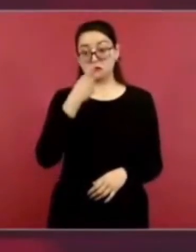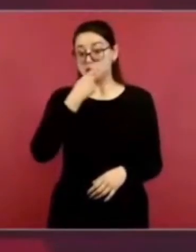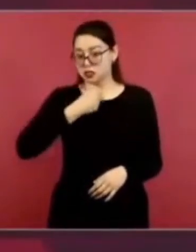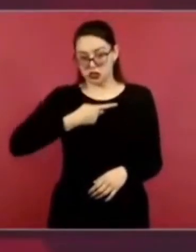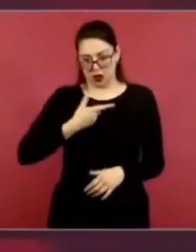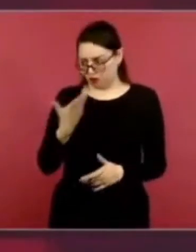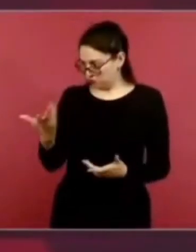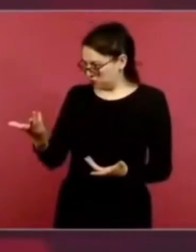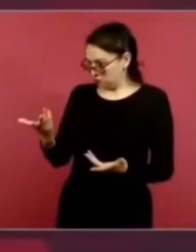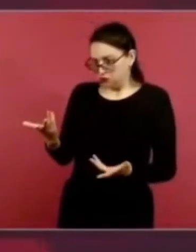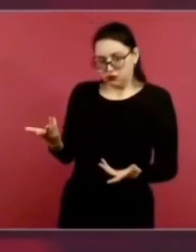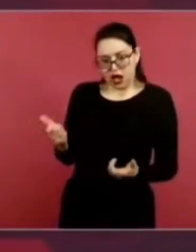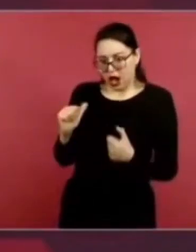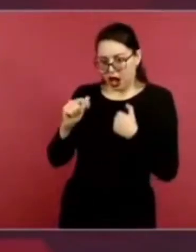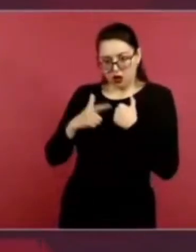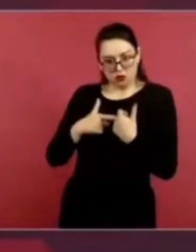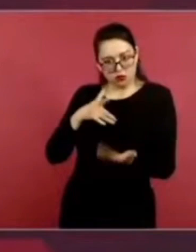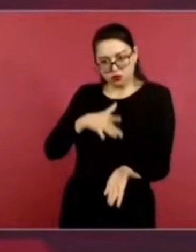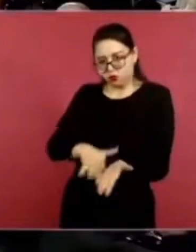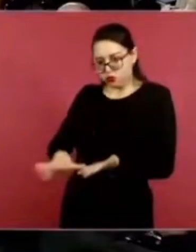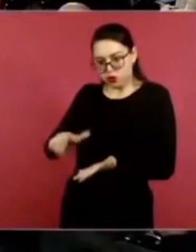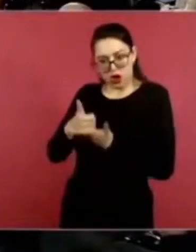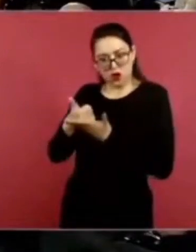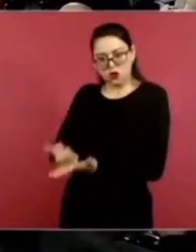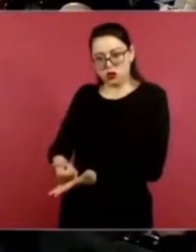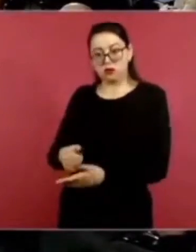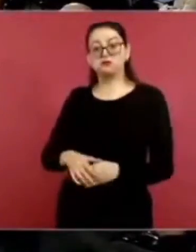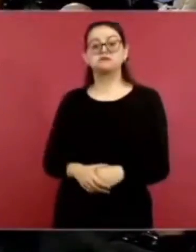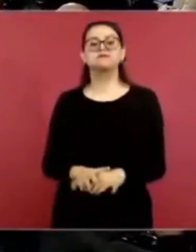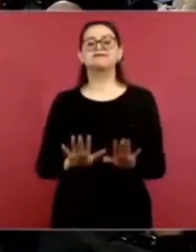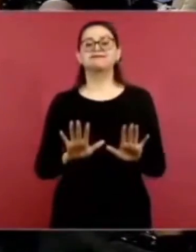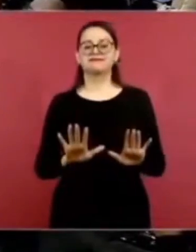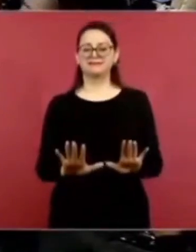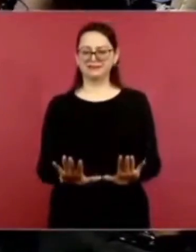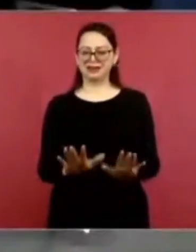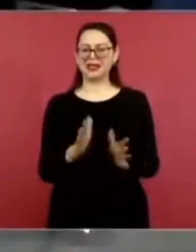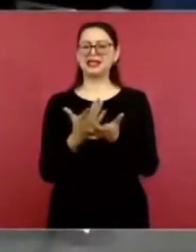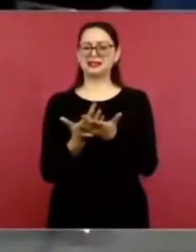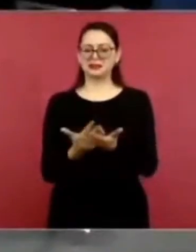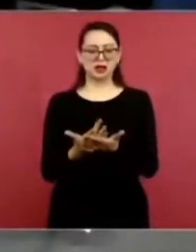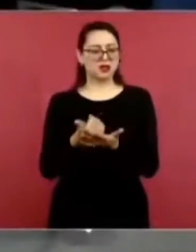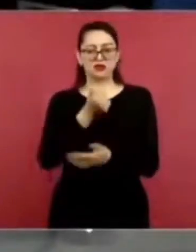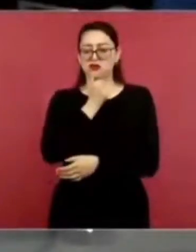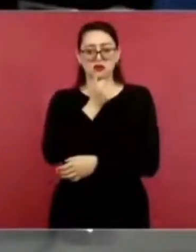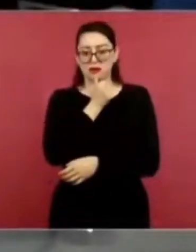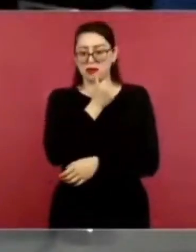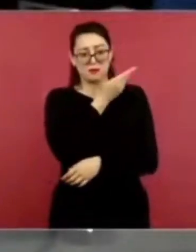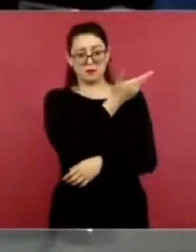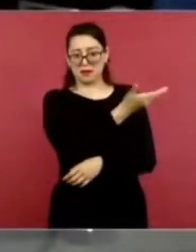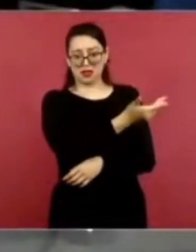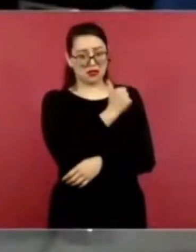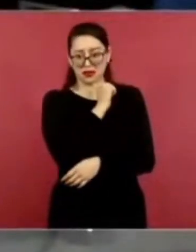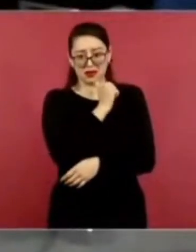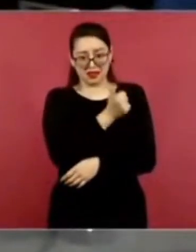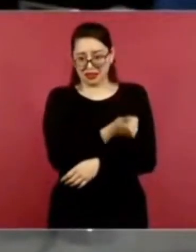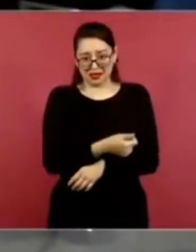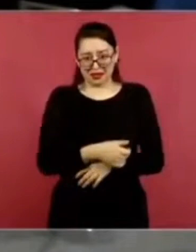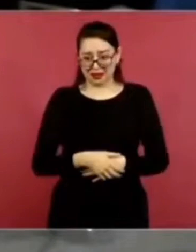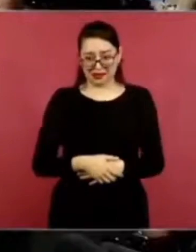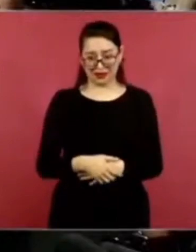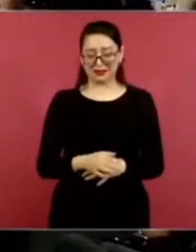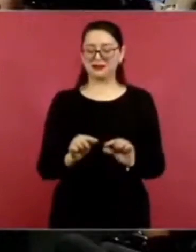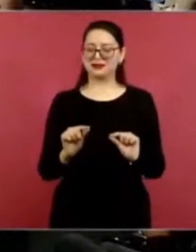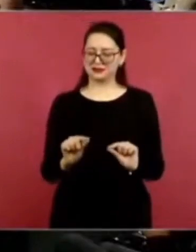vamos a ver si vamos a esperar. A ver, sí, vamos a ver. Nosotros,